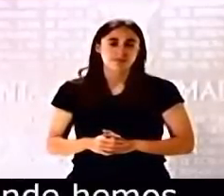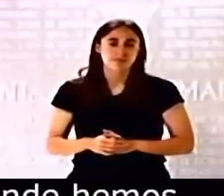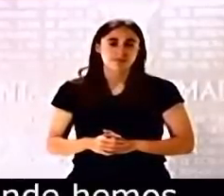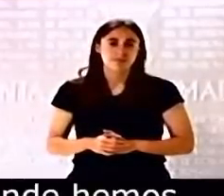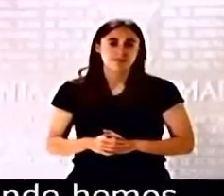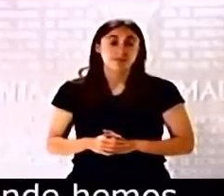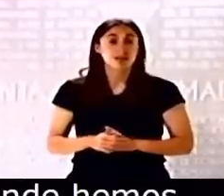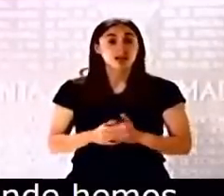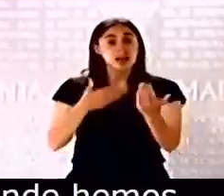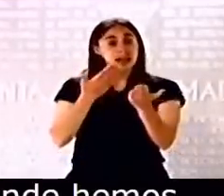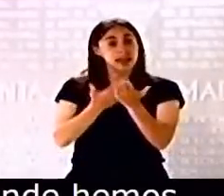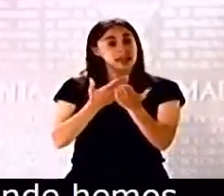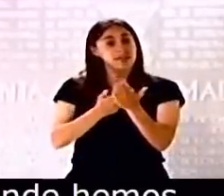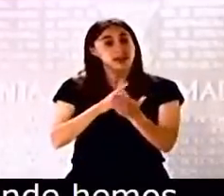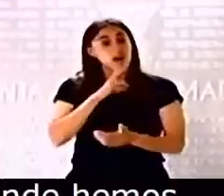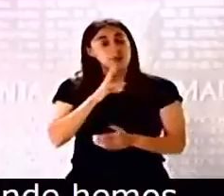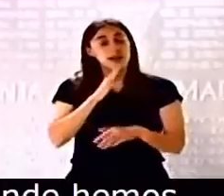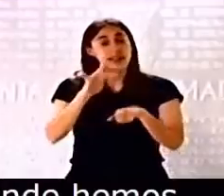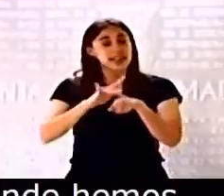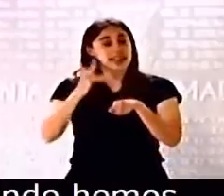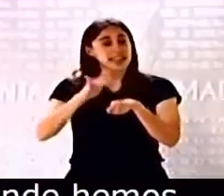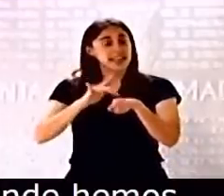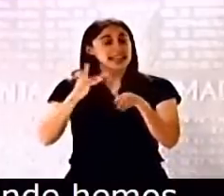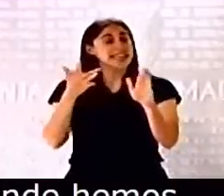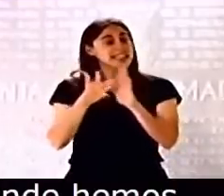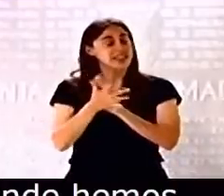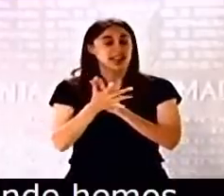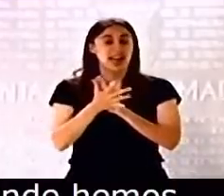El certificado verde digital consistirá en un código